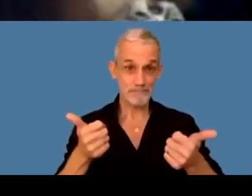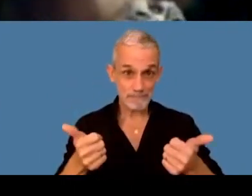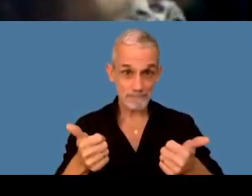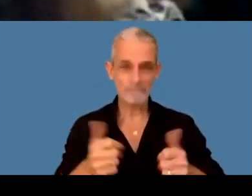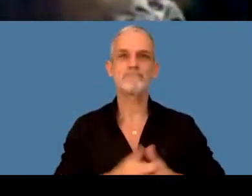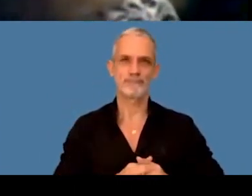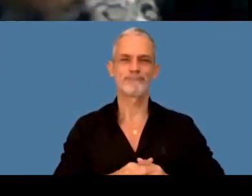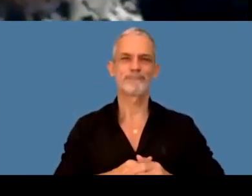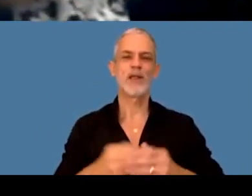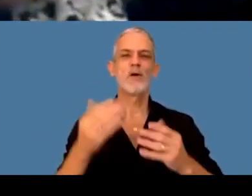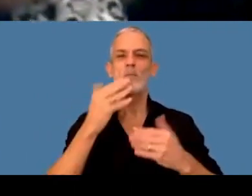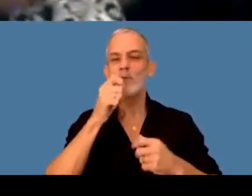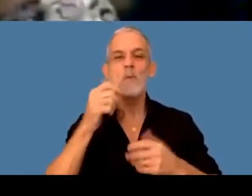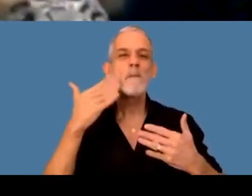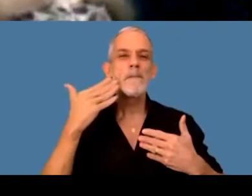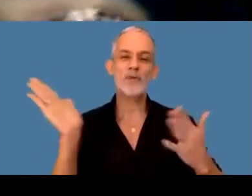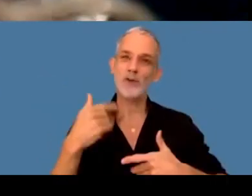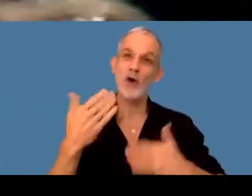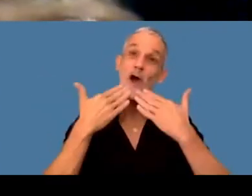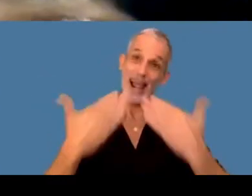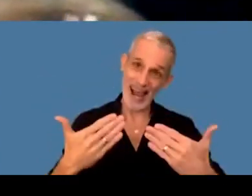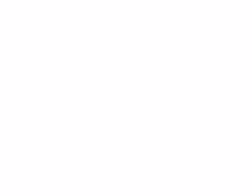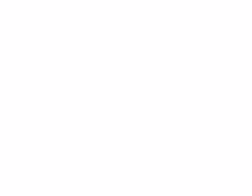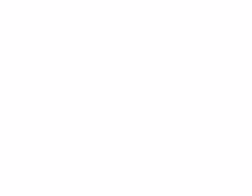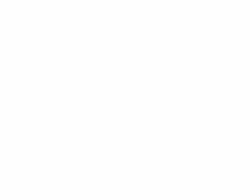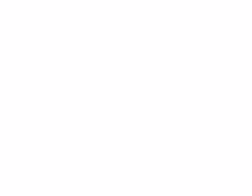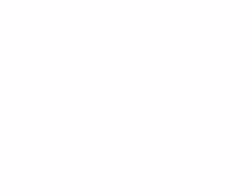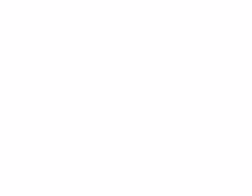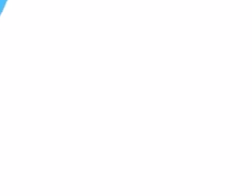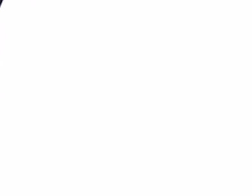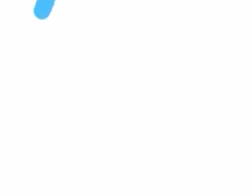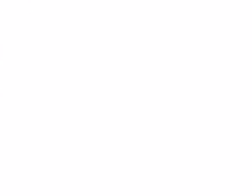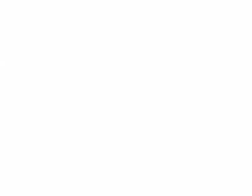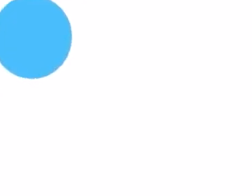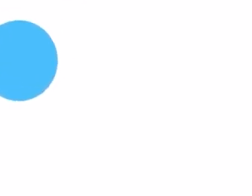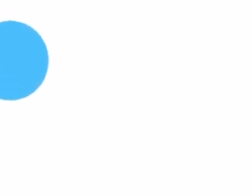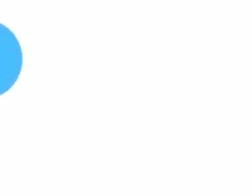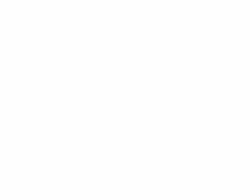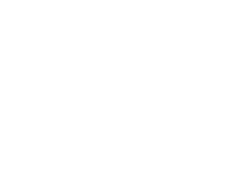Bueno, les mando un beso a todos y cariños a todos y a todas.